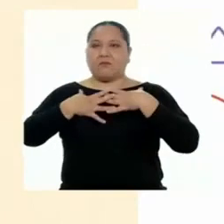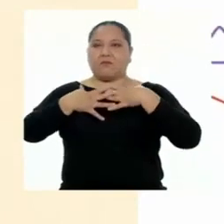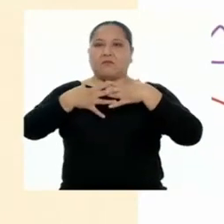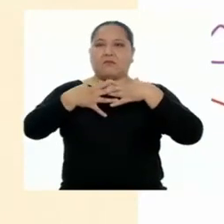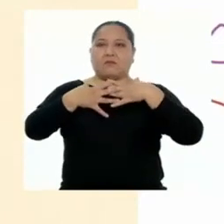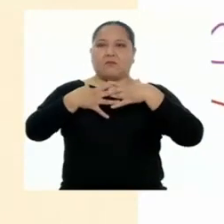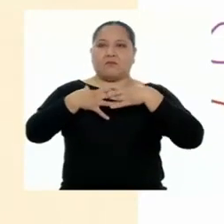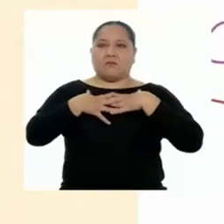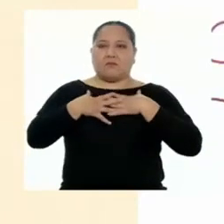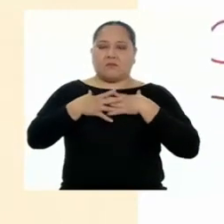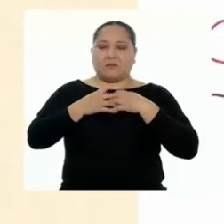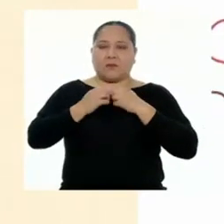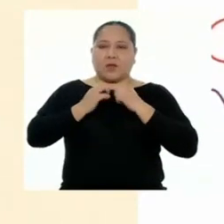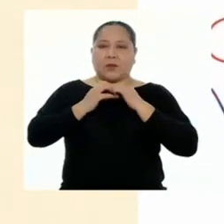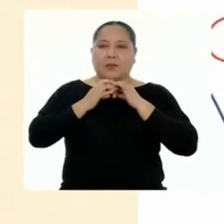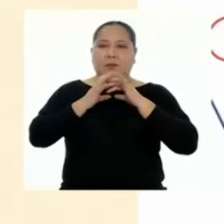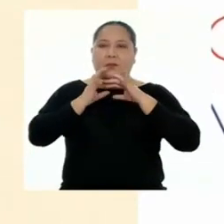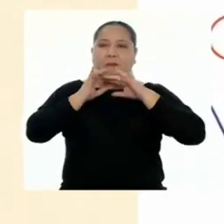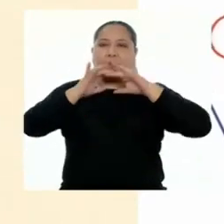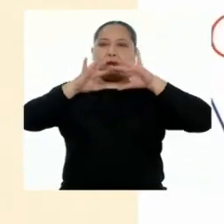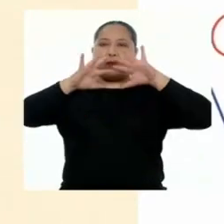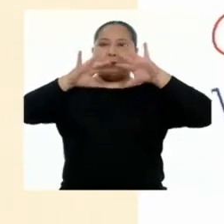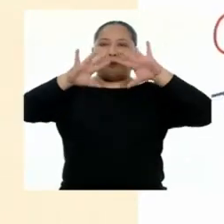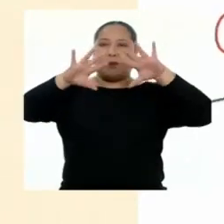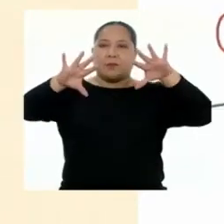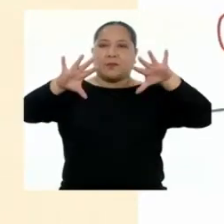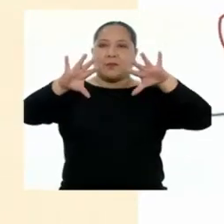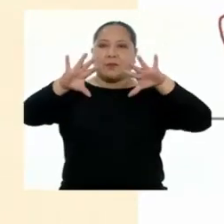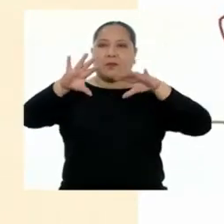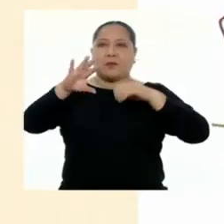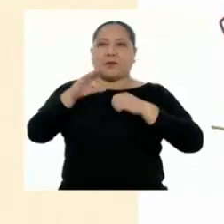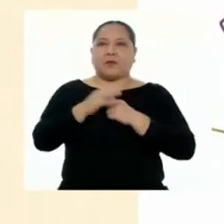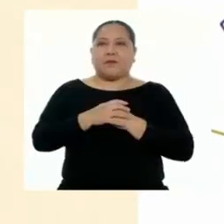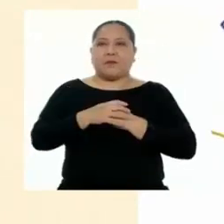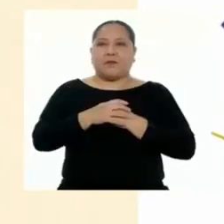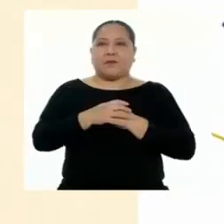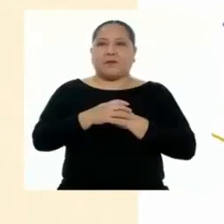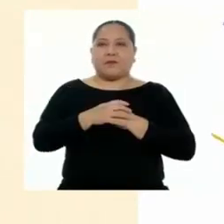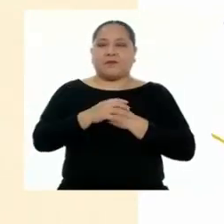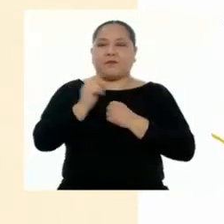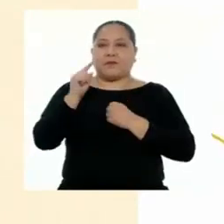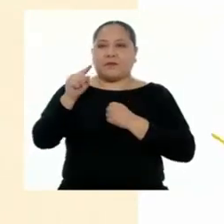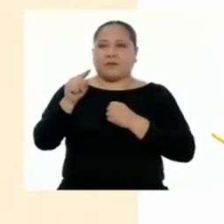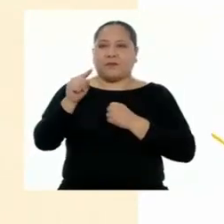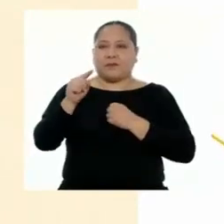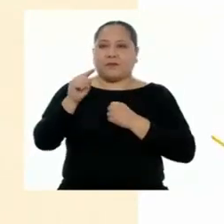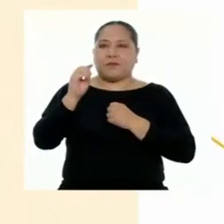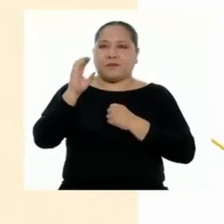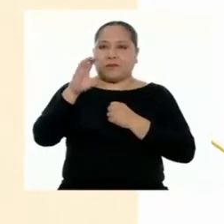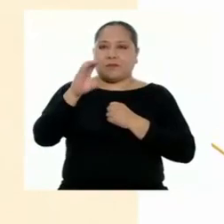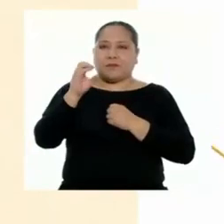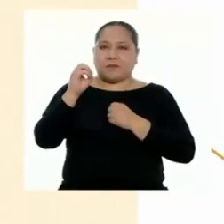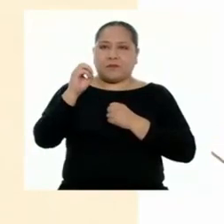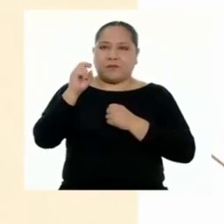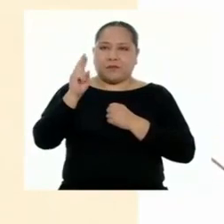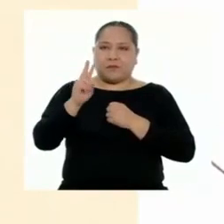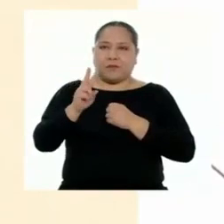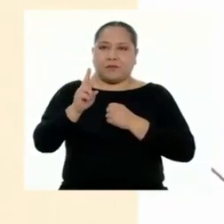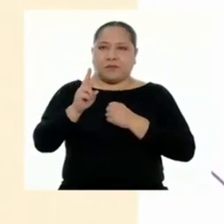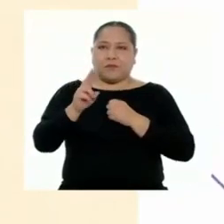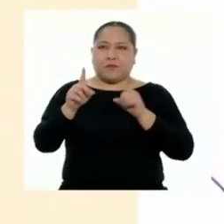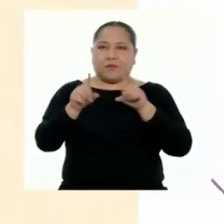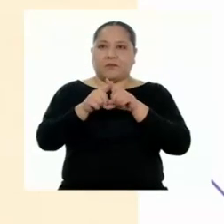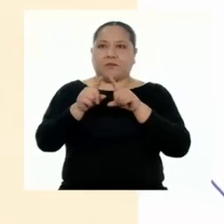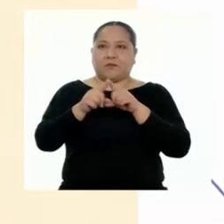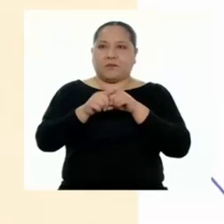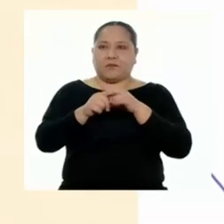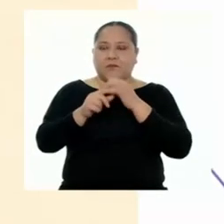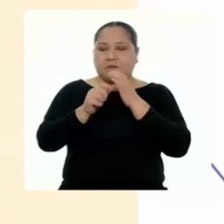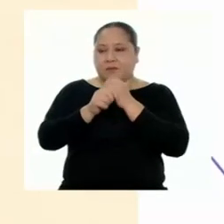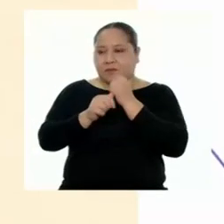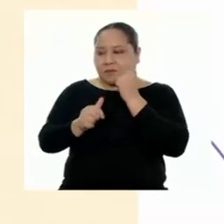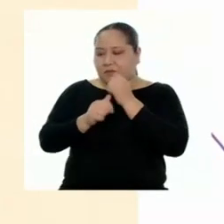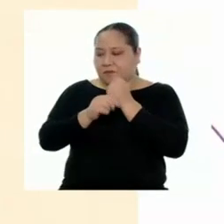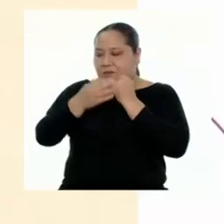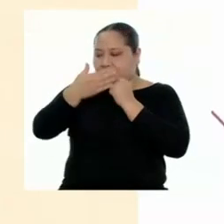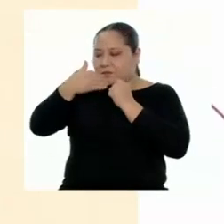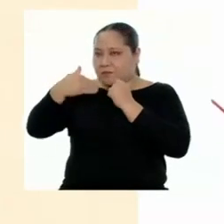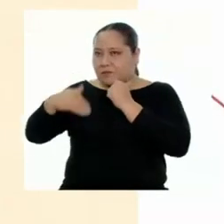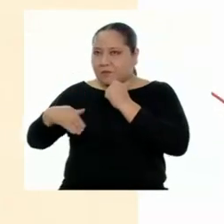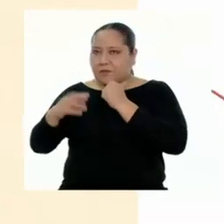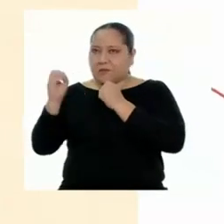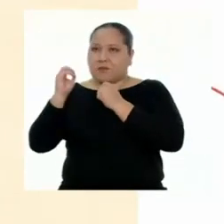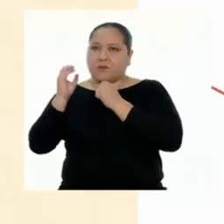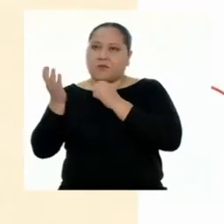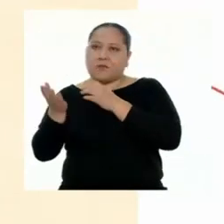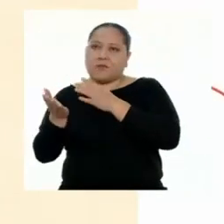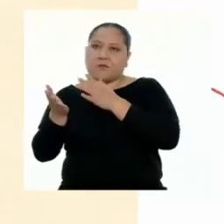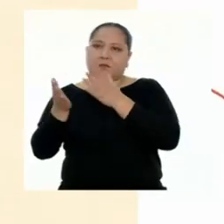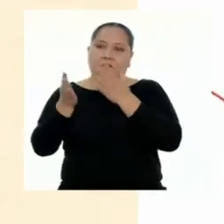celular, se libera dióxido de carbono hacia la atmósfera. De manera similar, cuando expulsan sus desechos o mueren,